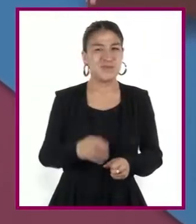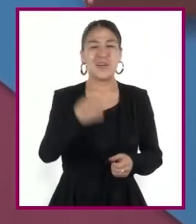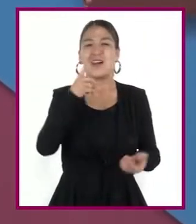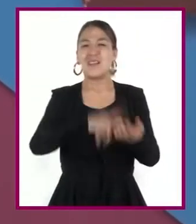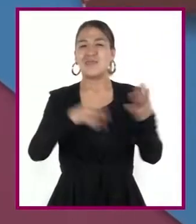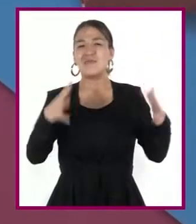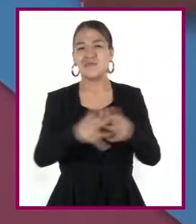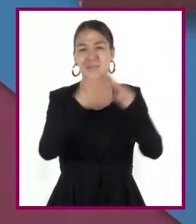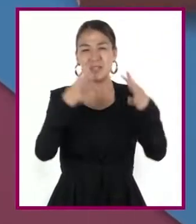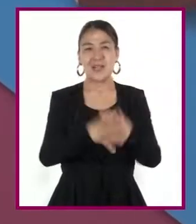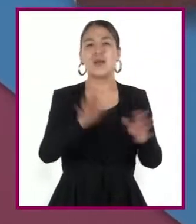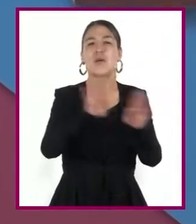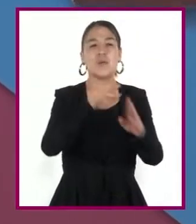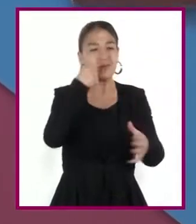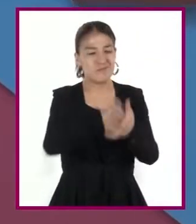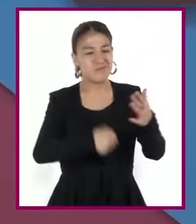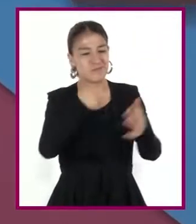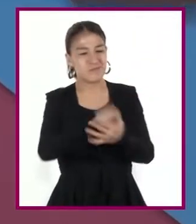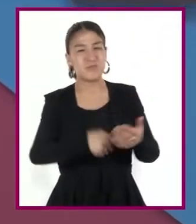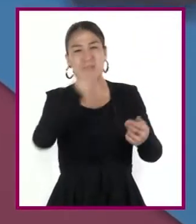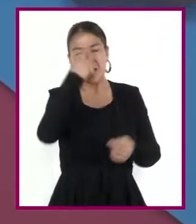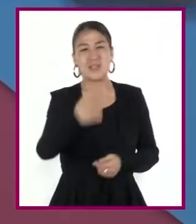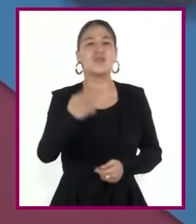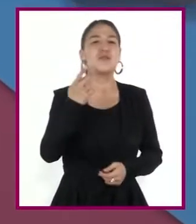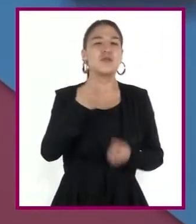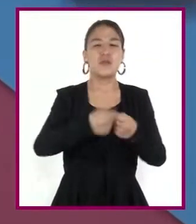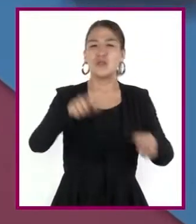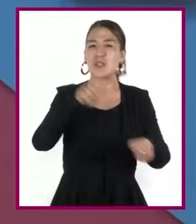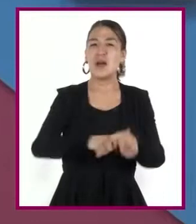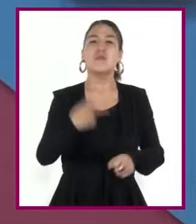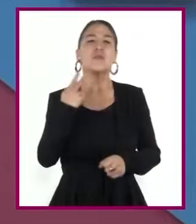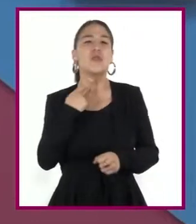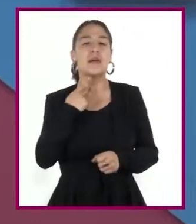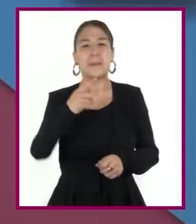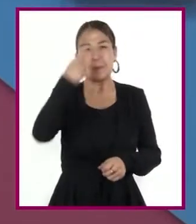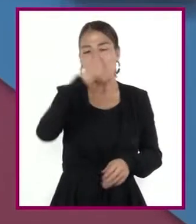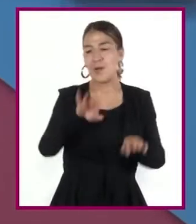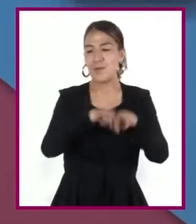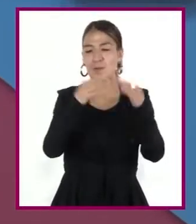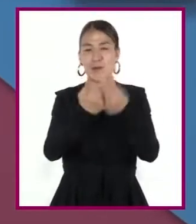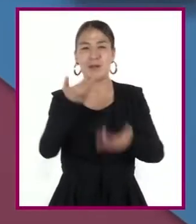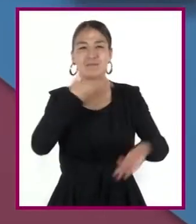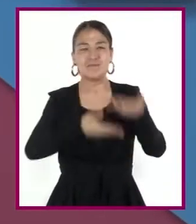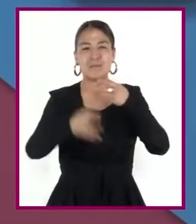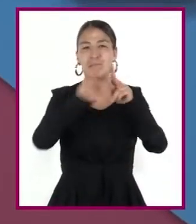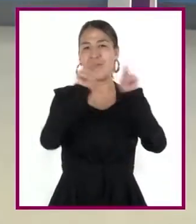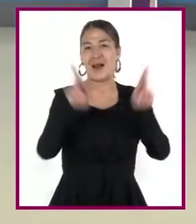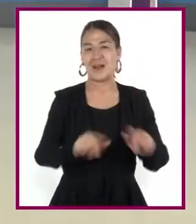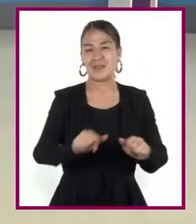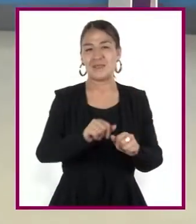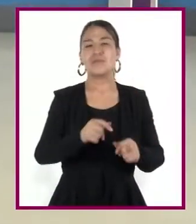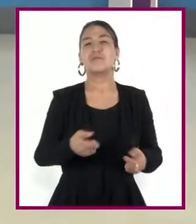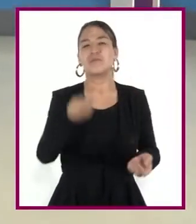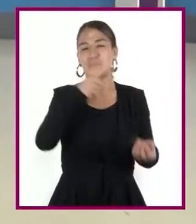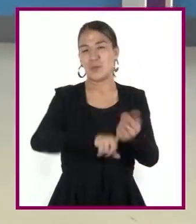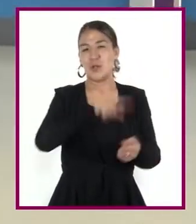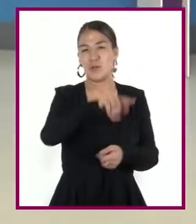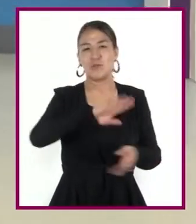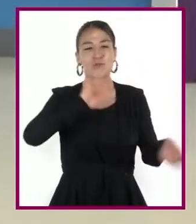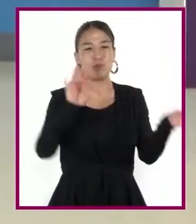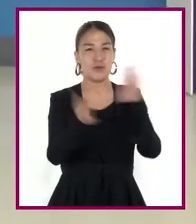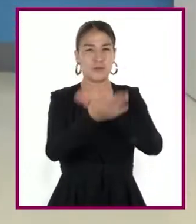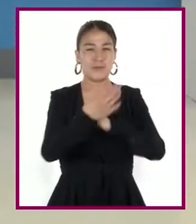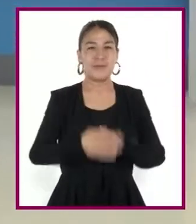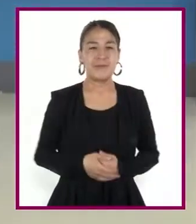en la lucha social y política y como una forma de relación pacífica entre las naciones. Antes de iniciar,